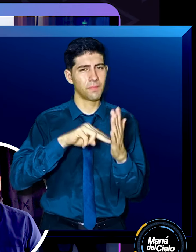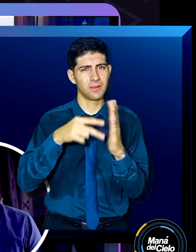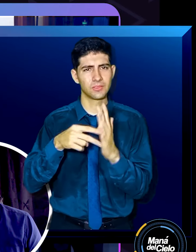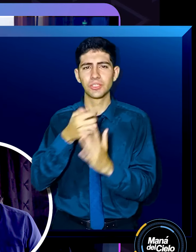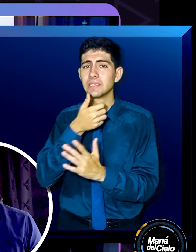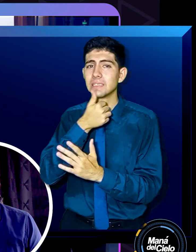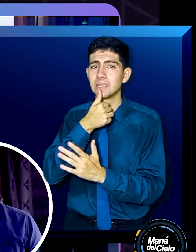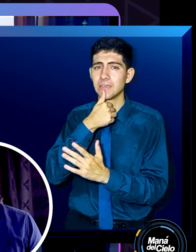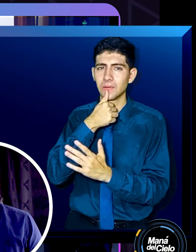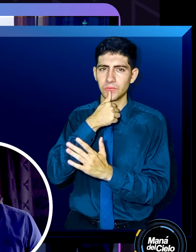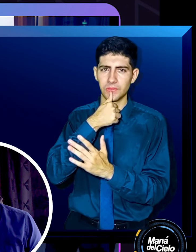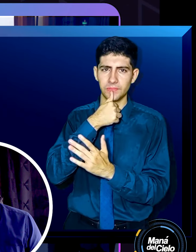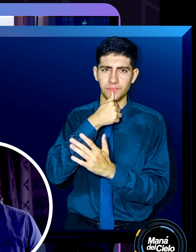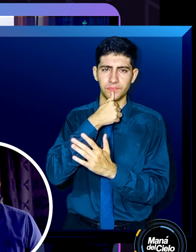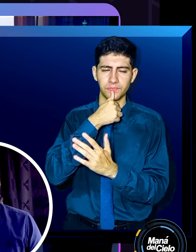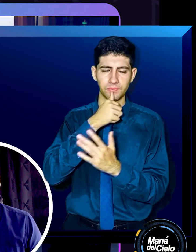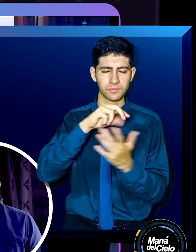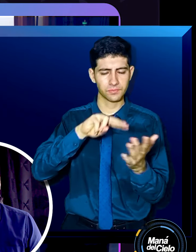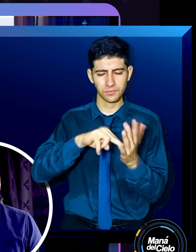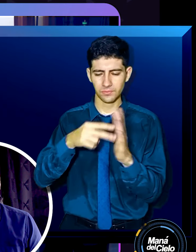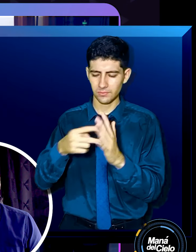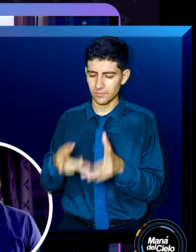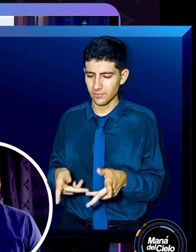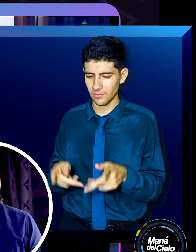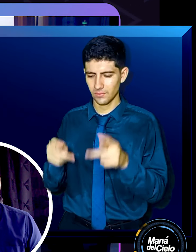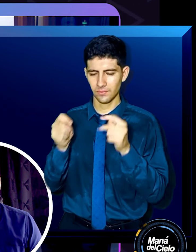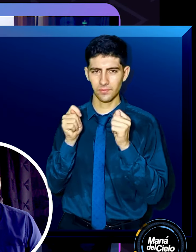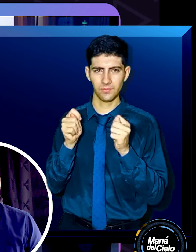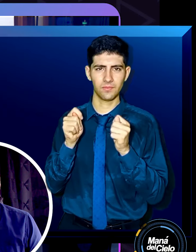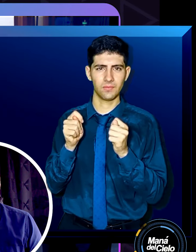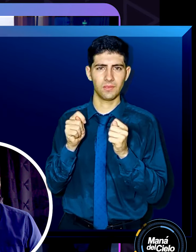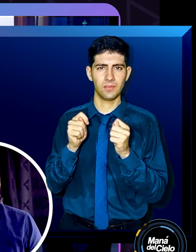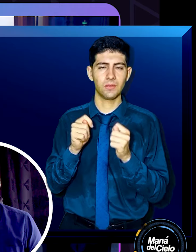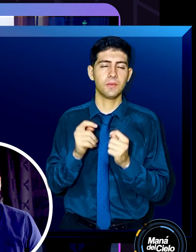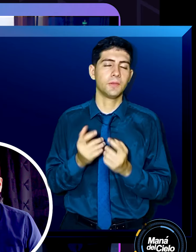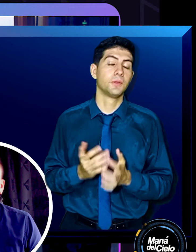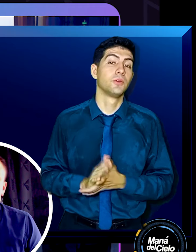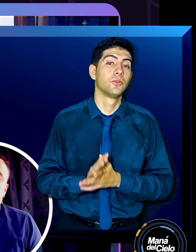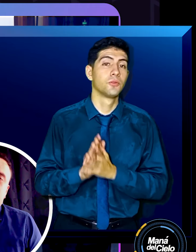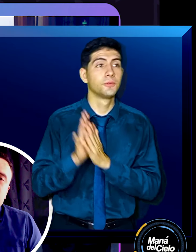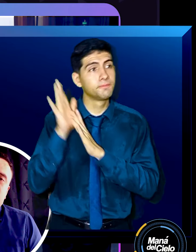Yo le digo de corazón y con sinceridad. Yo oigo algunas cosas de